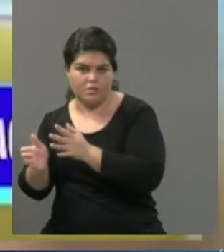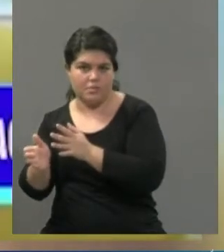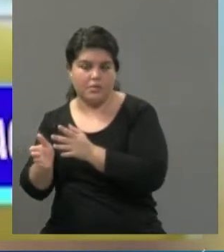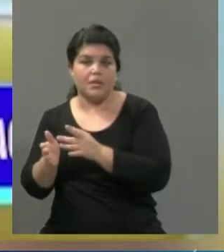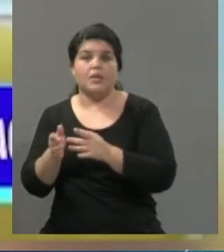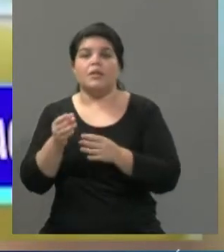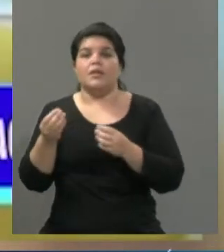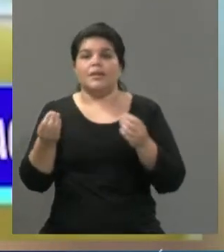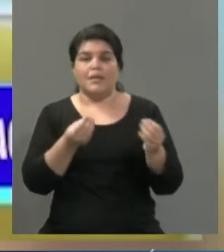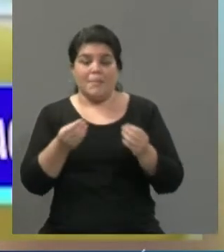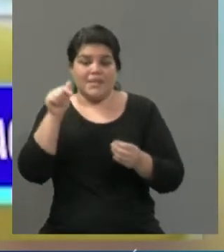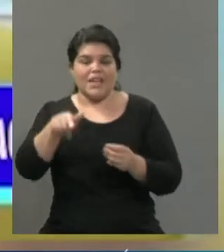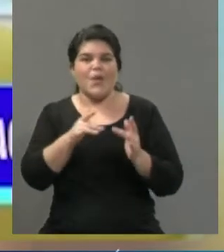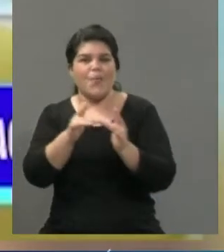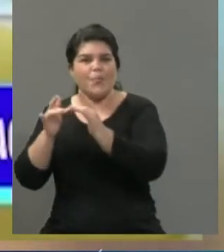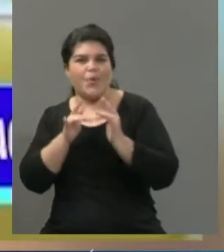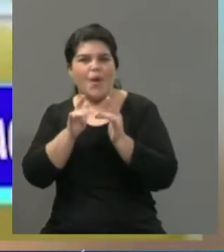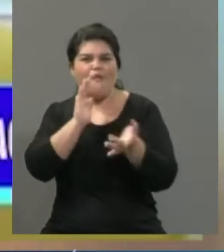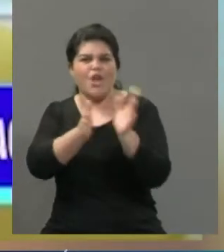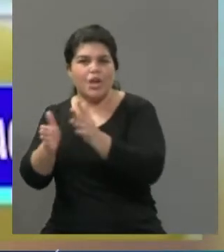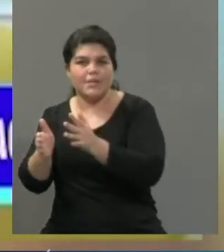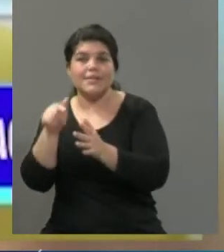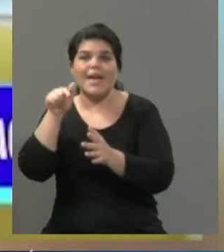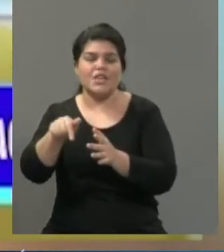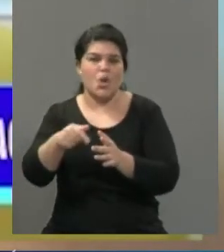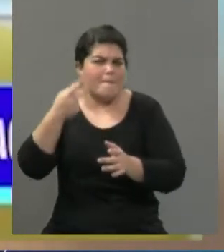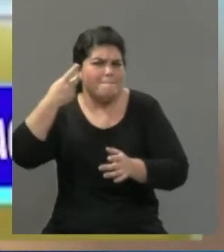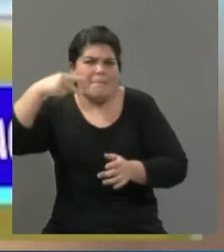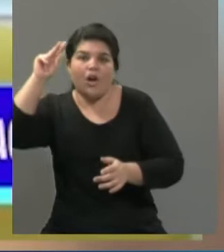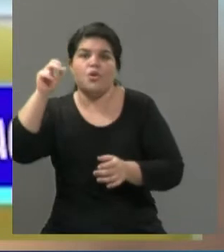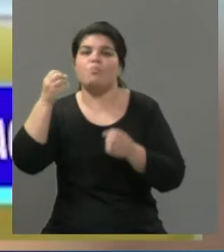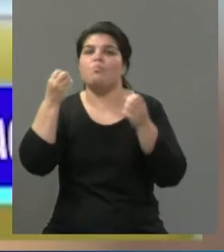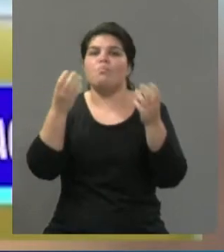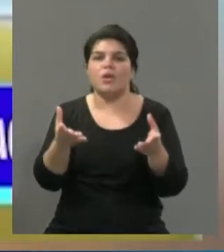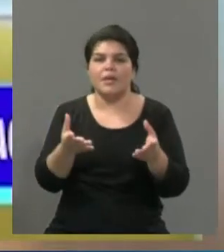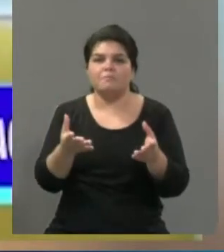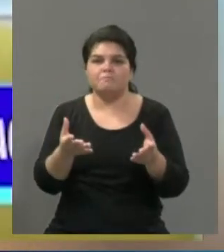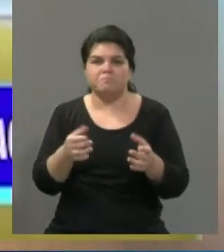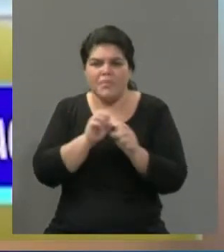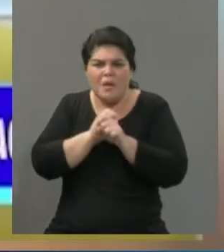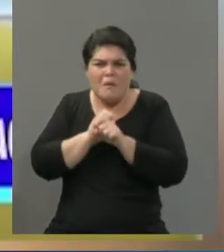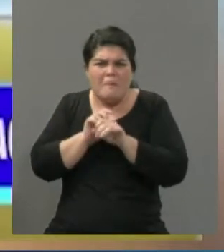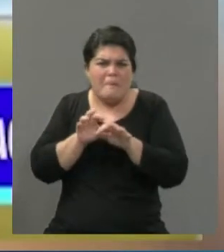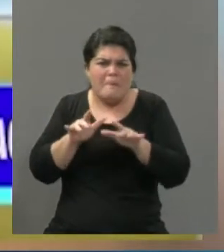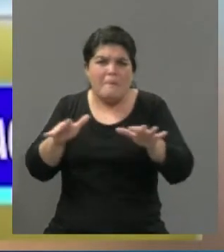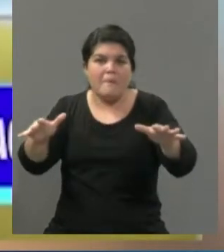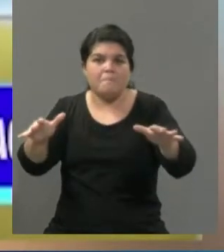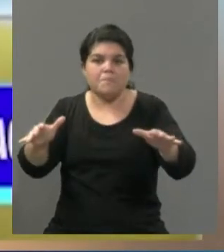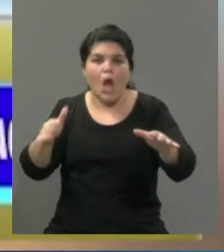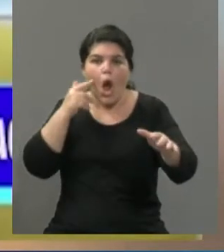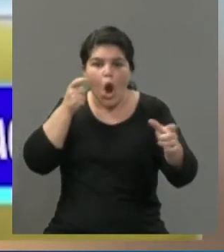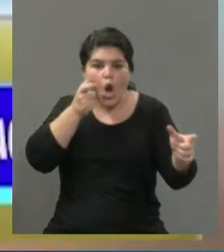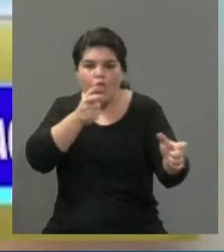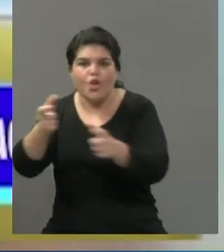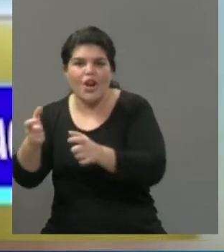género digital es la extensión del daño, que no se puede medir. La viralización